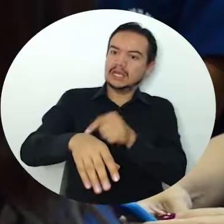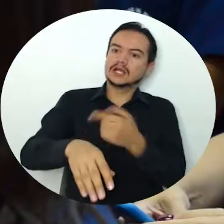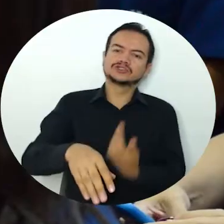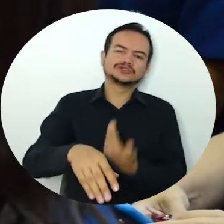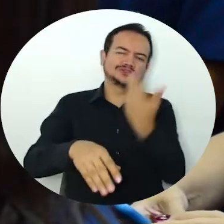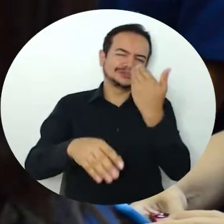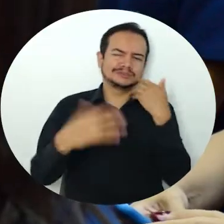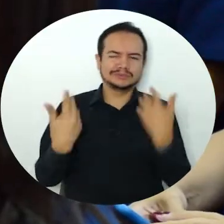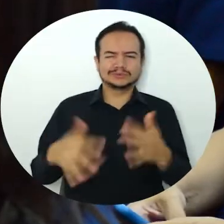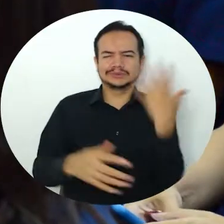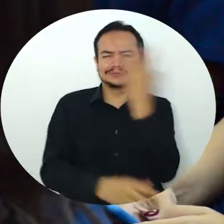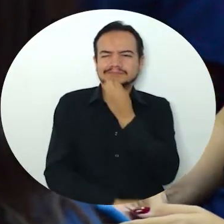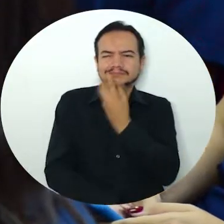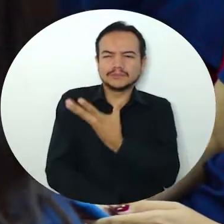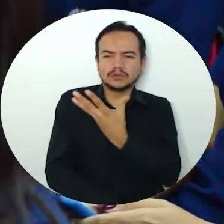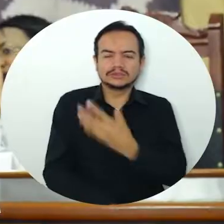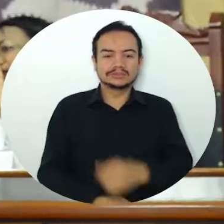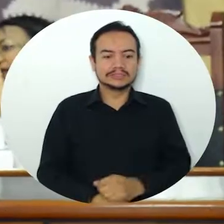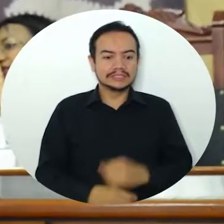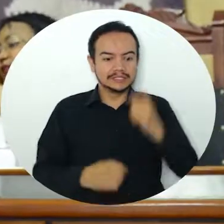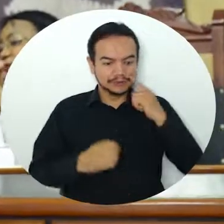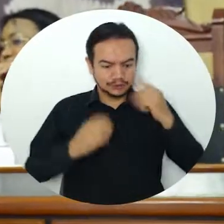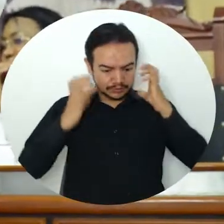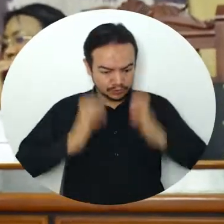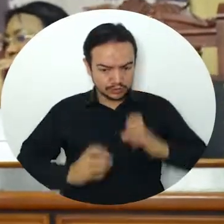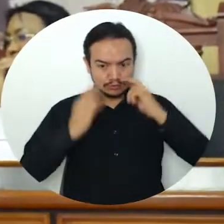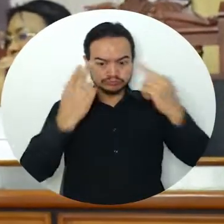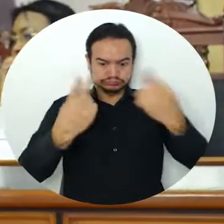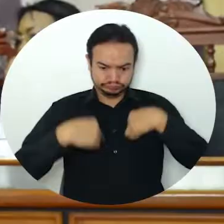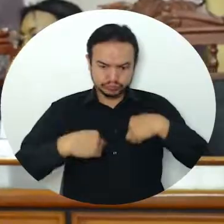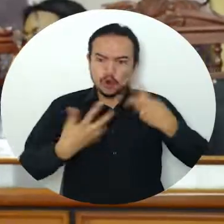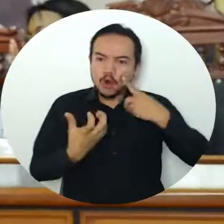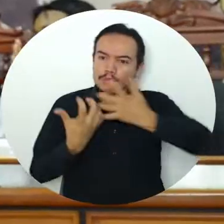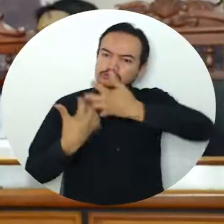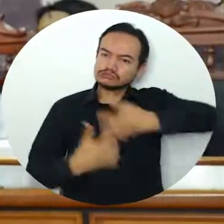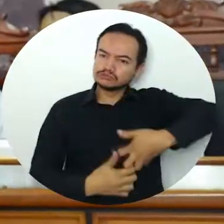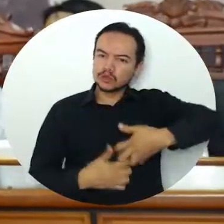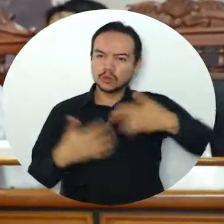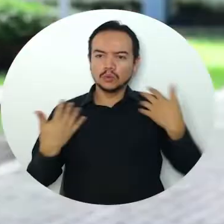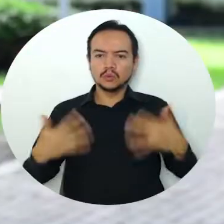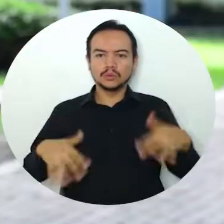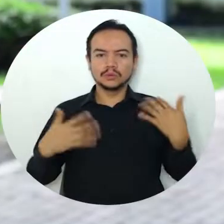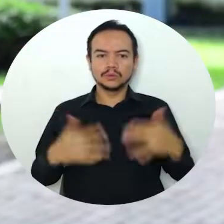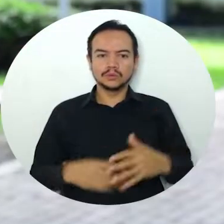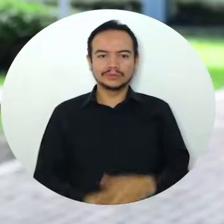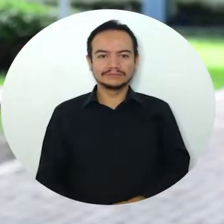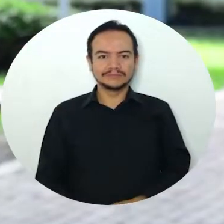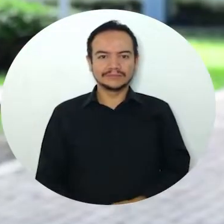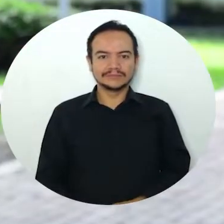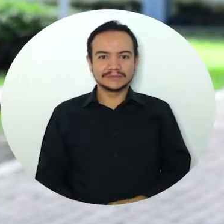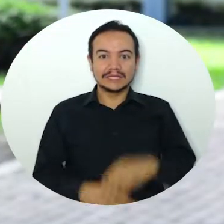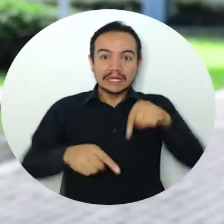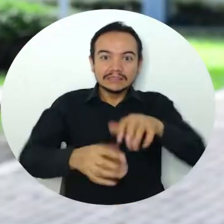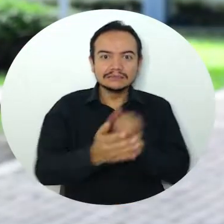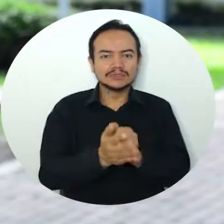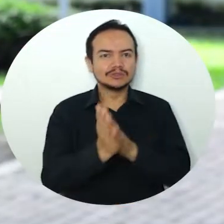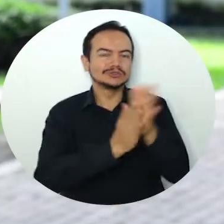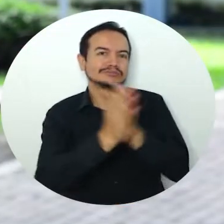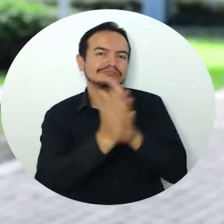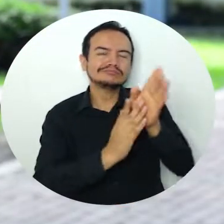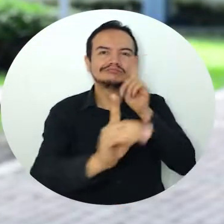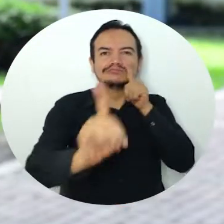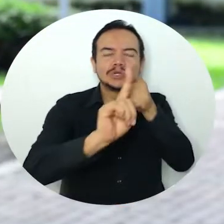de vista. Es increíble conocer tu cuerpo, saber cómo funciona. Esto es la materialización de un